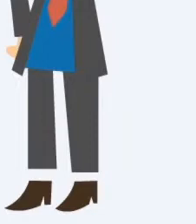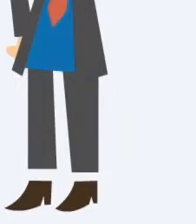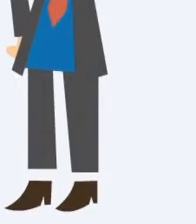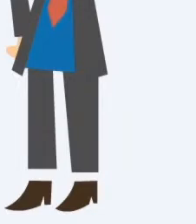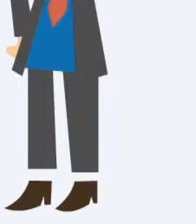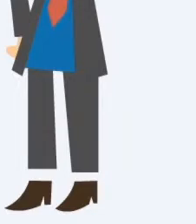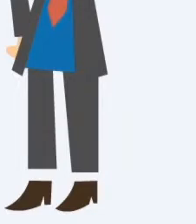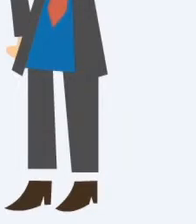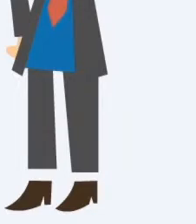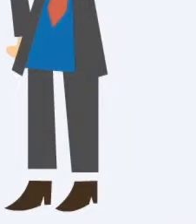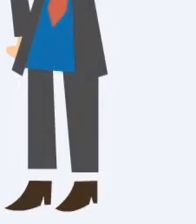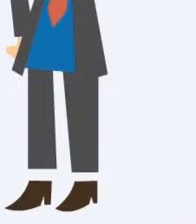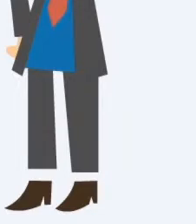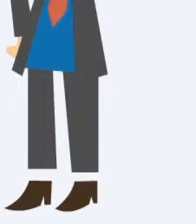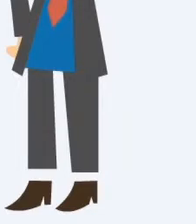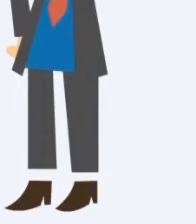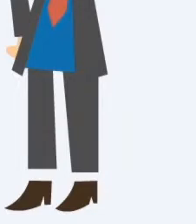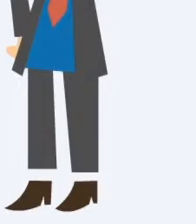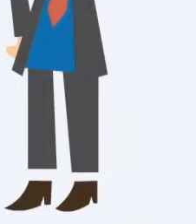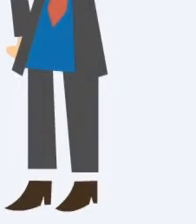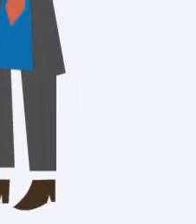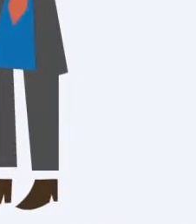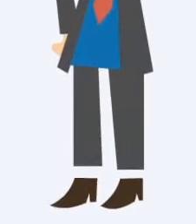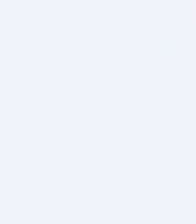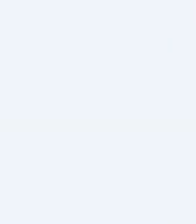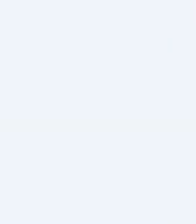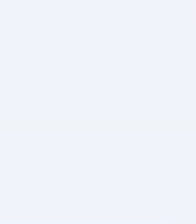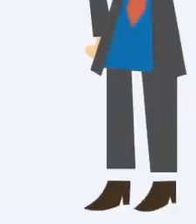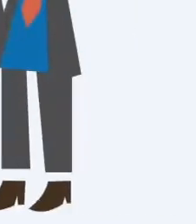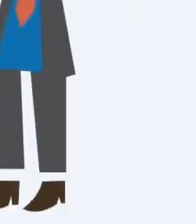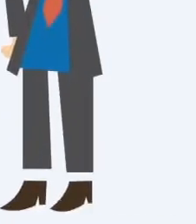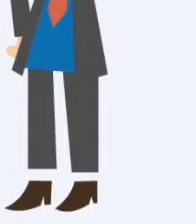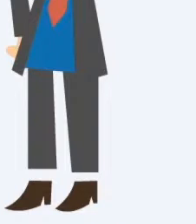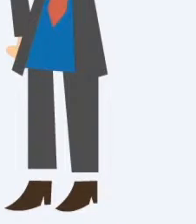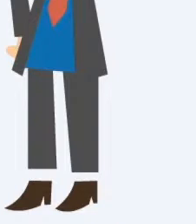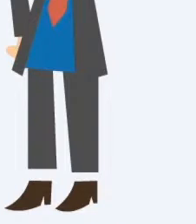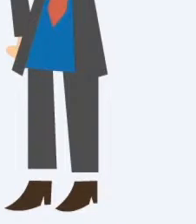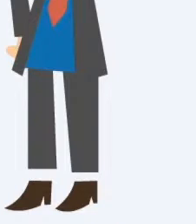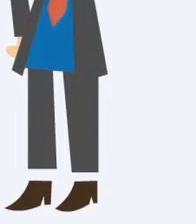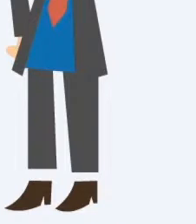el Playstation 3 Y un juego para la pista de baile Que es Dance Dance Revolution